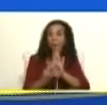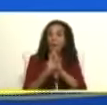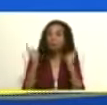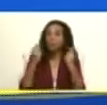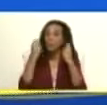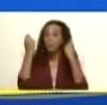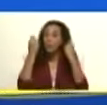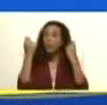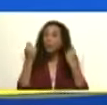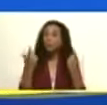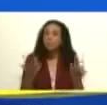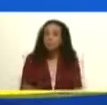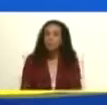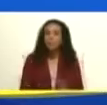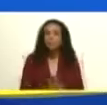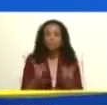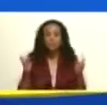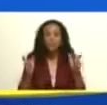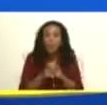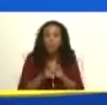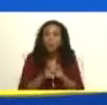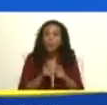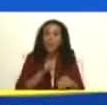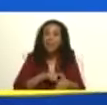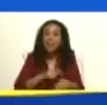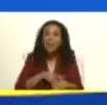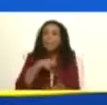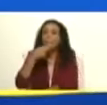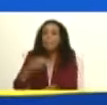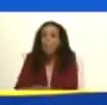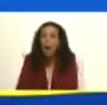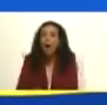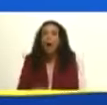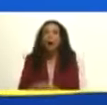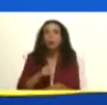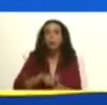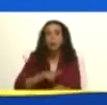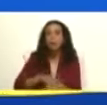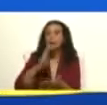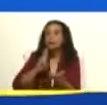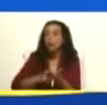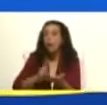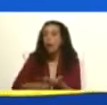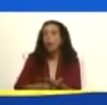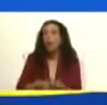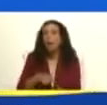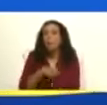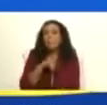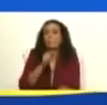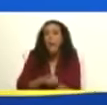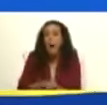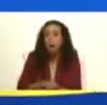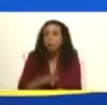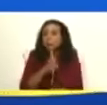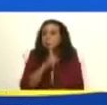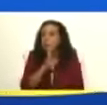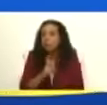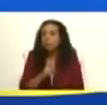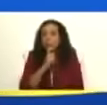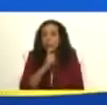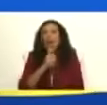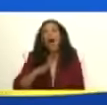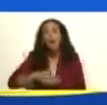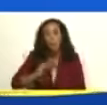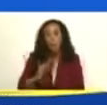promulgar donde se reducen los plazos para el pago de indemnizaciones a los asegurados, donde además se fortalece la